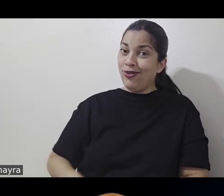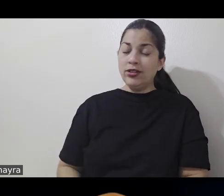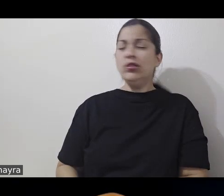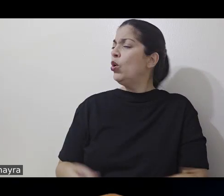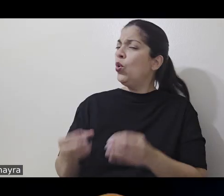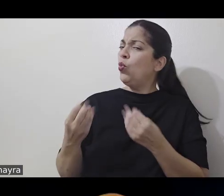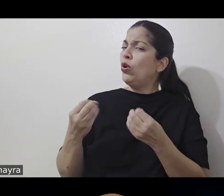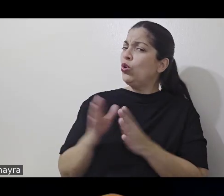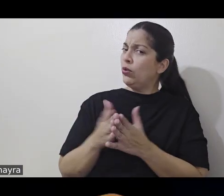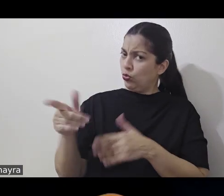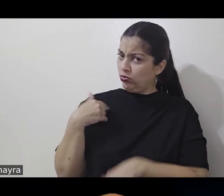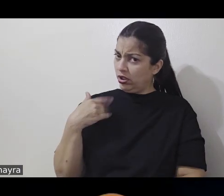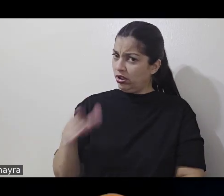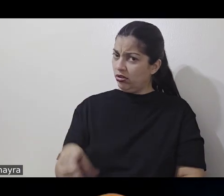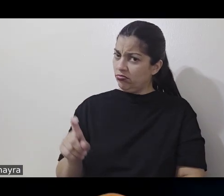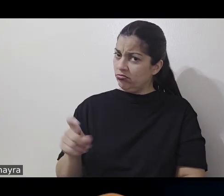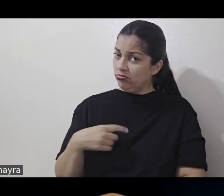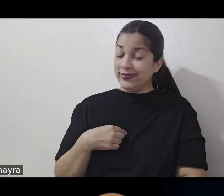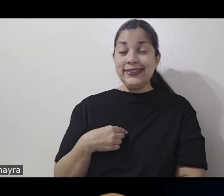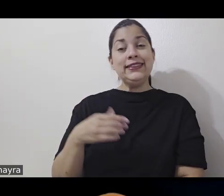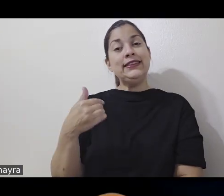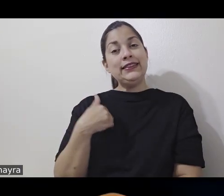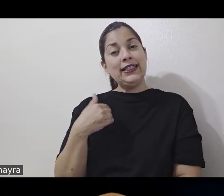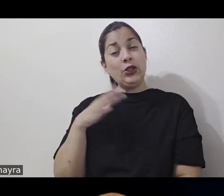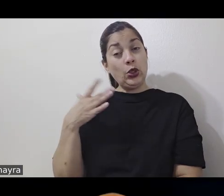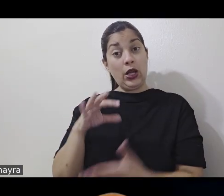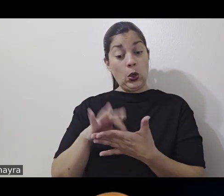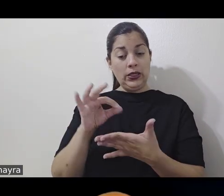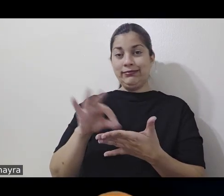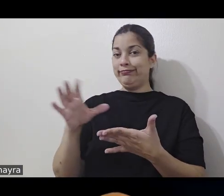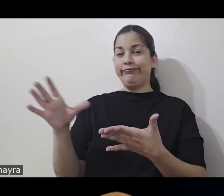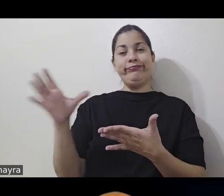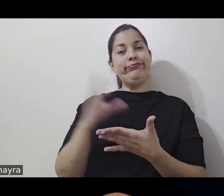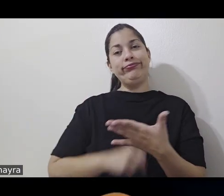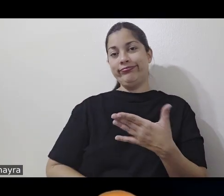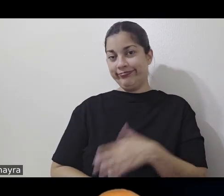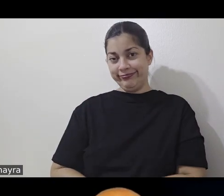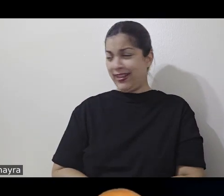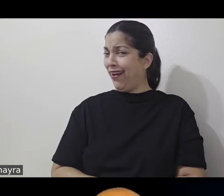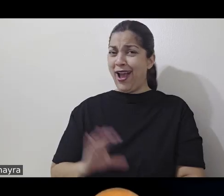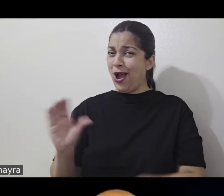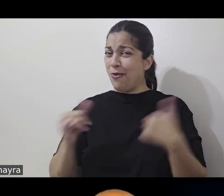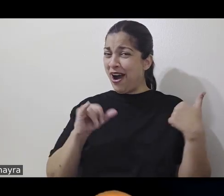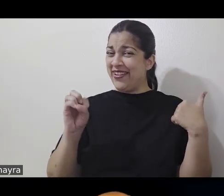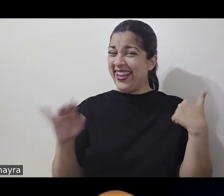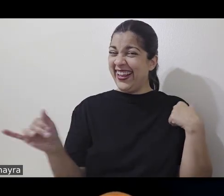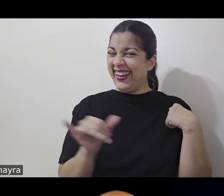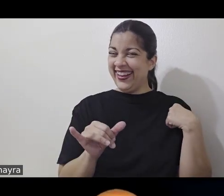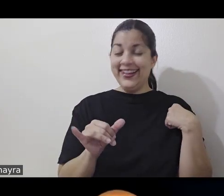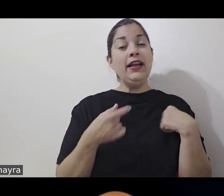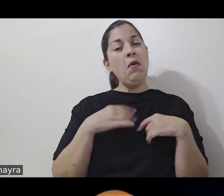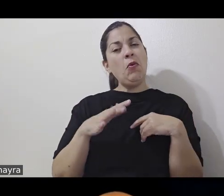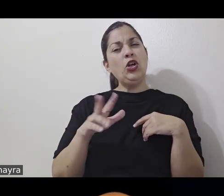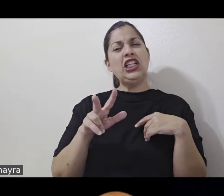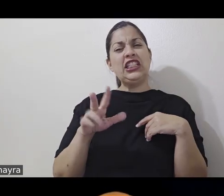libros tú tienes, Ravelo, ahora mismo? Yo tengo te perdí la cuenta, el contador también. Pero son más o menos